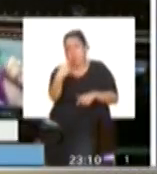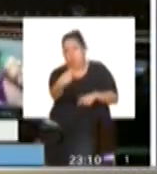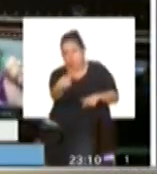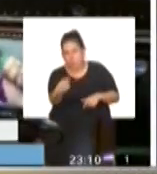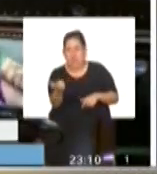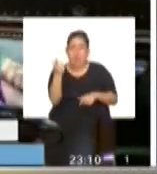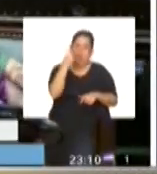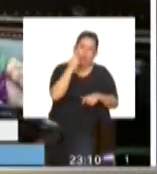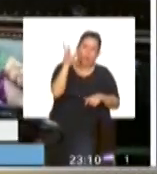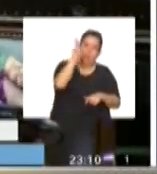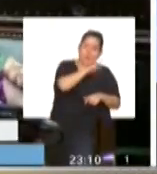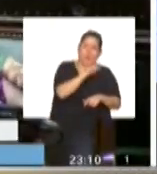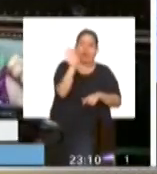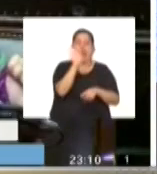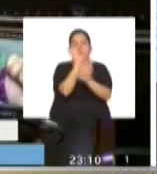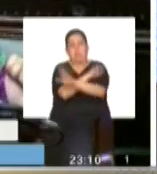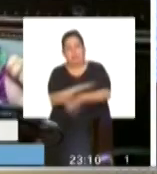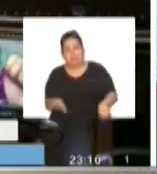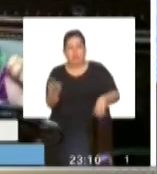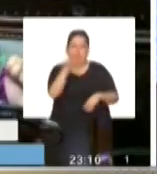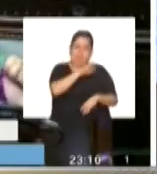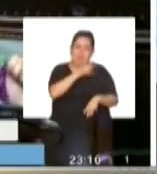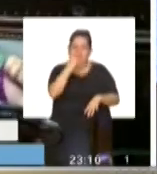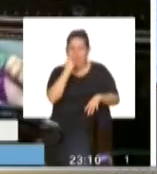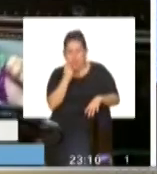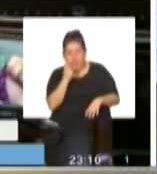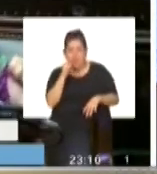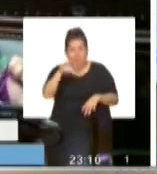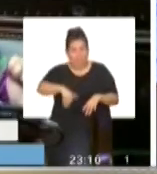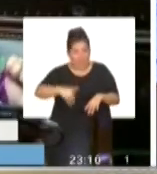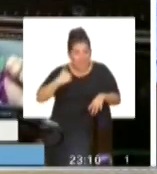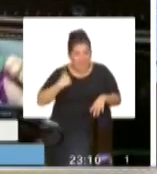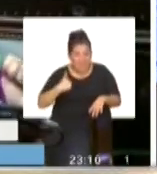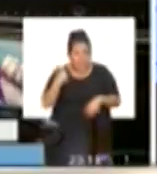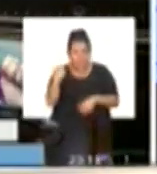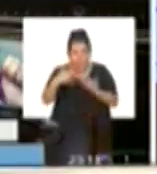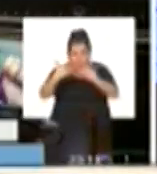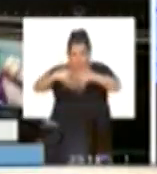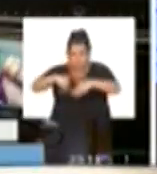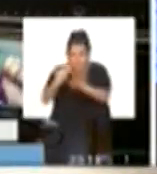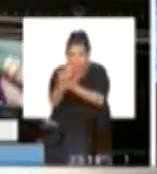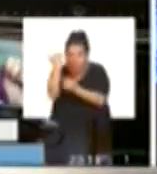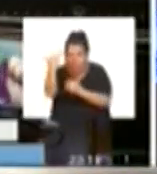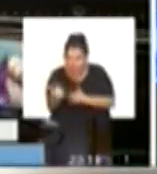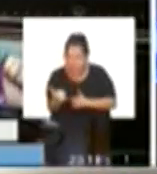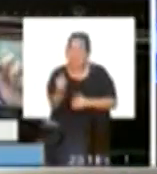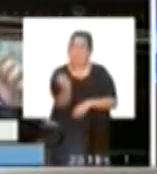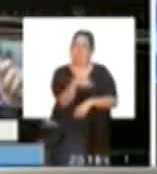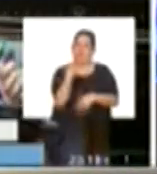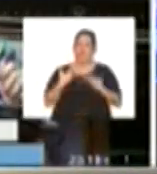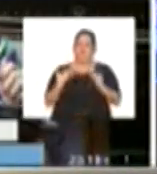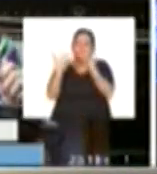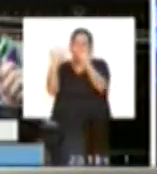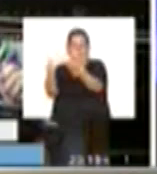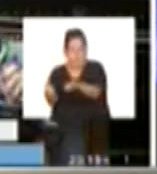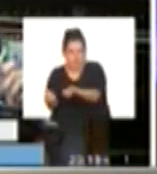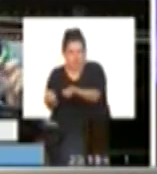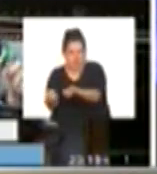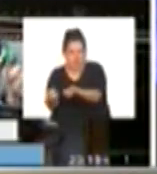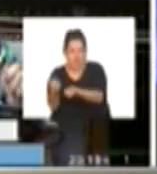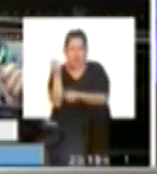ese oficialismo, que en realidad tampoco le sirve tanto a Macri, porque Macri es un ángel exterminador, como yo lo llamo.